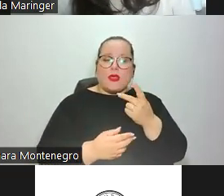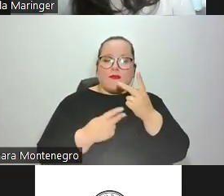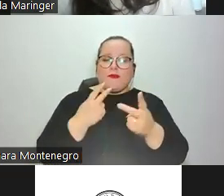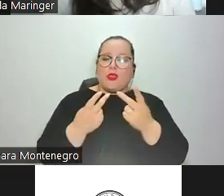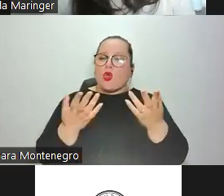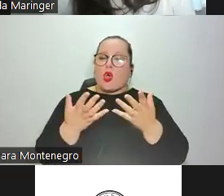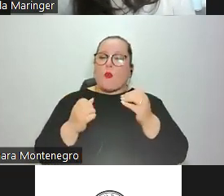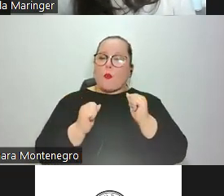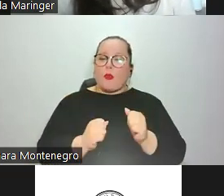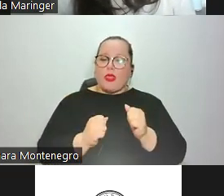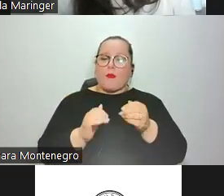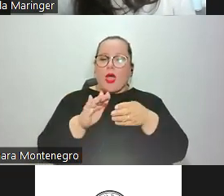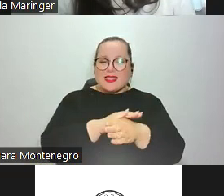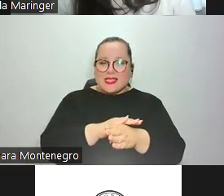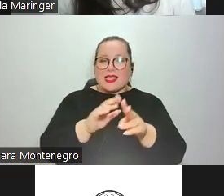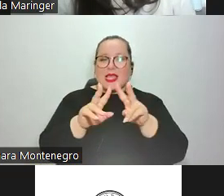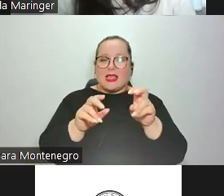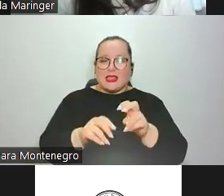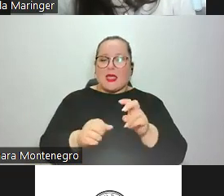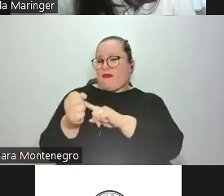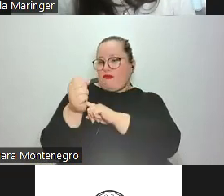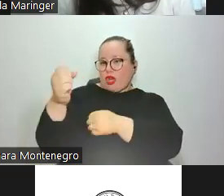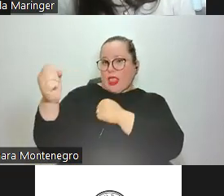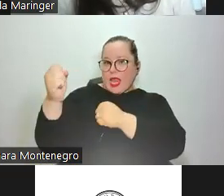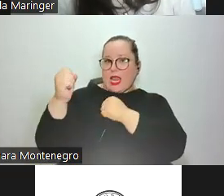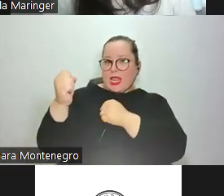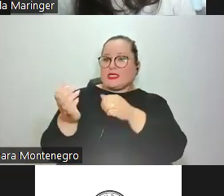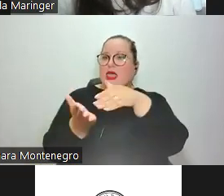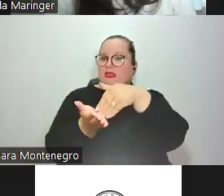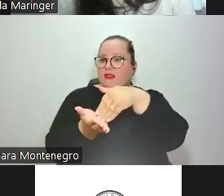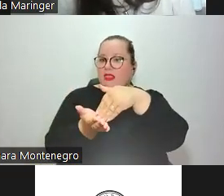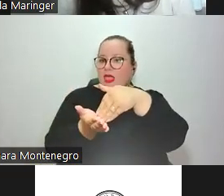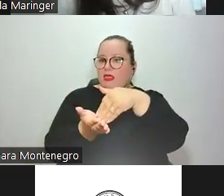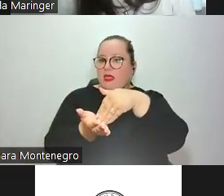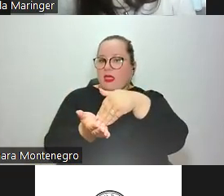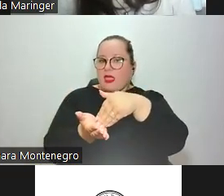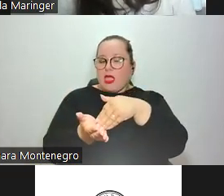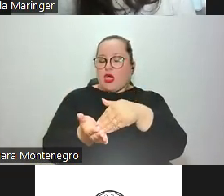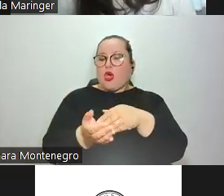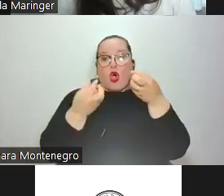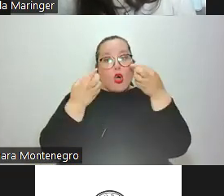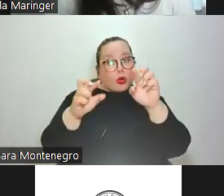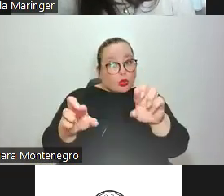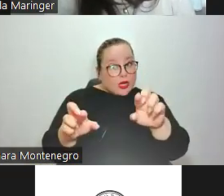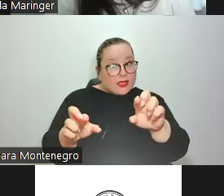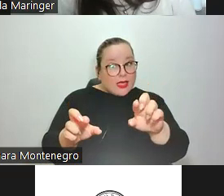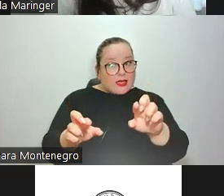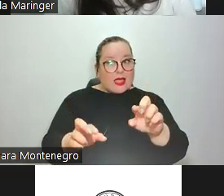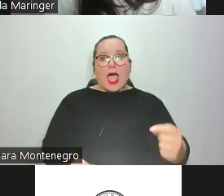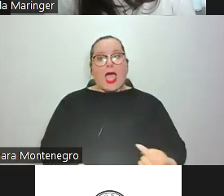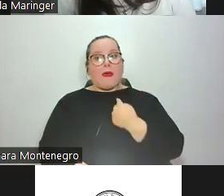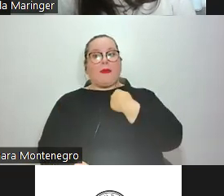cómo podemos acceder a las fortalezas, ¿cierto? A las debilidades, a las oportunidades y las